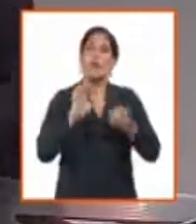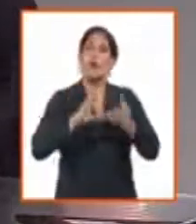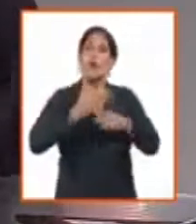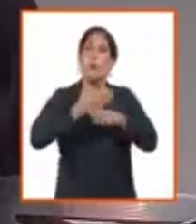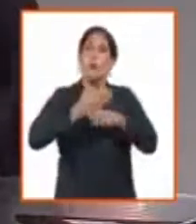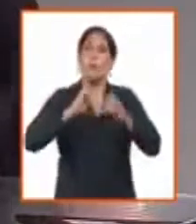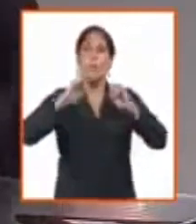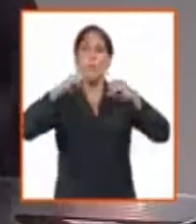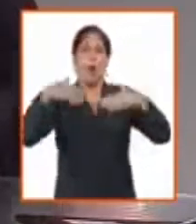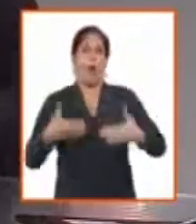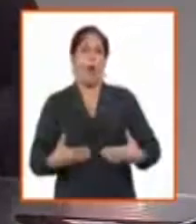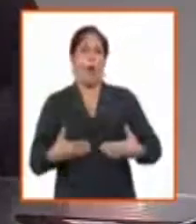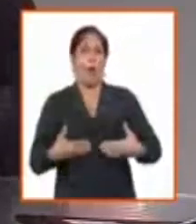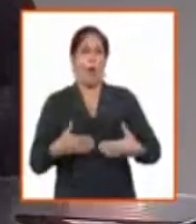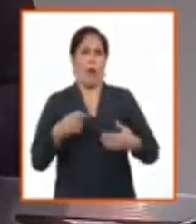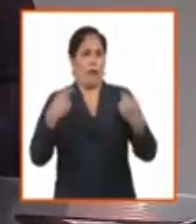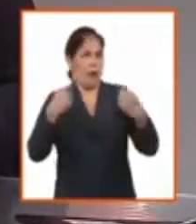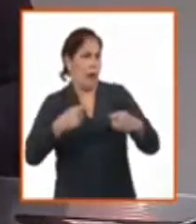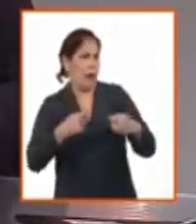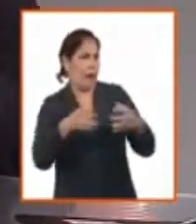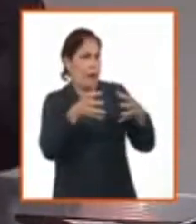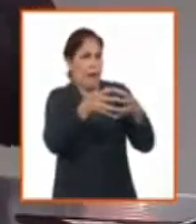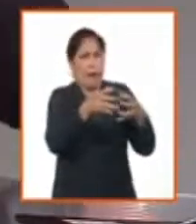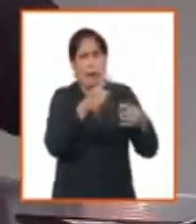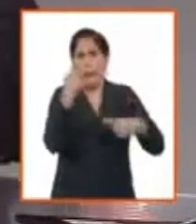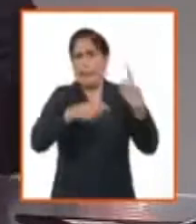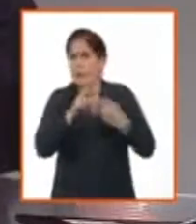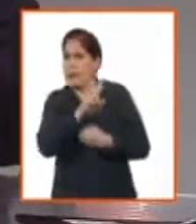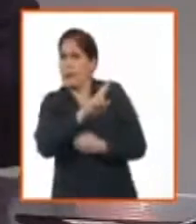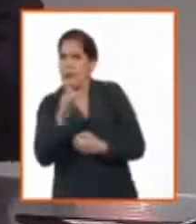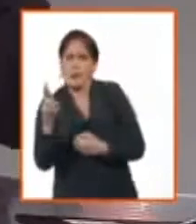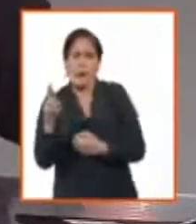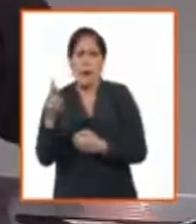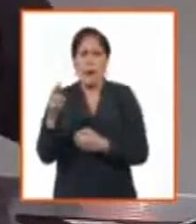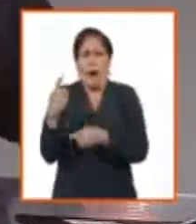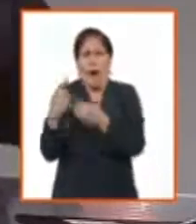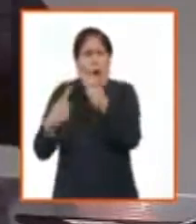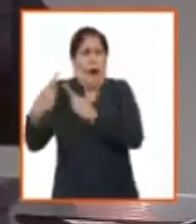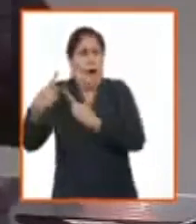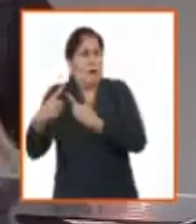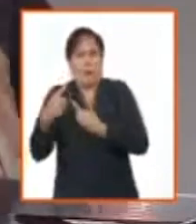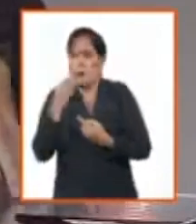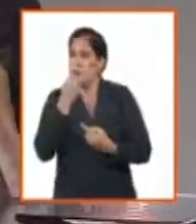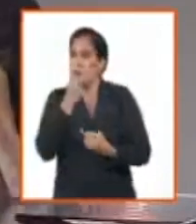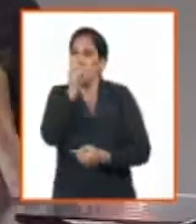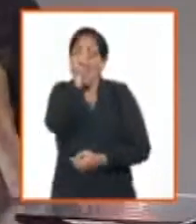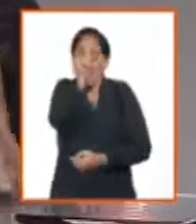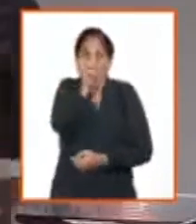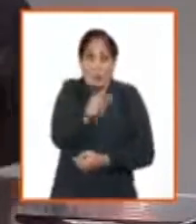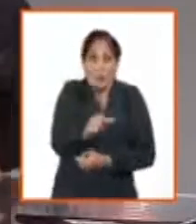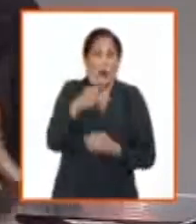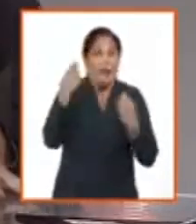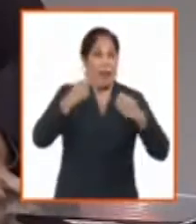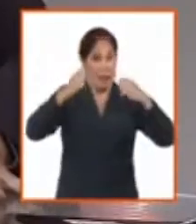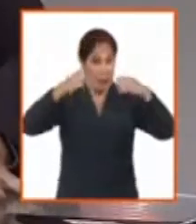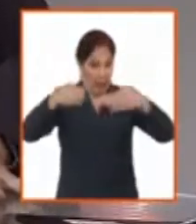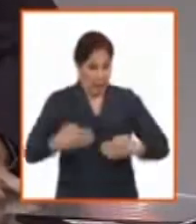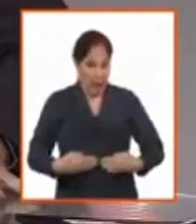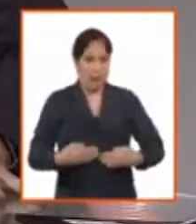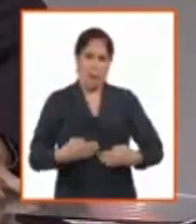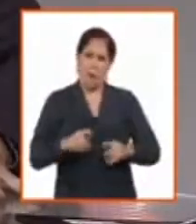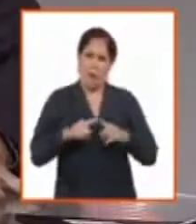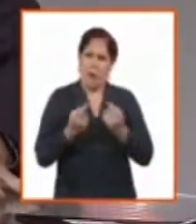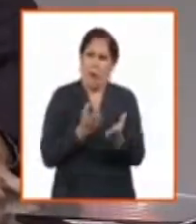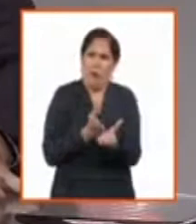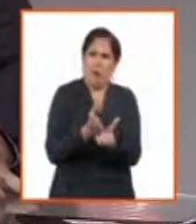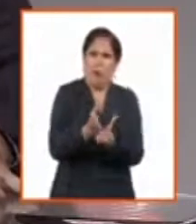puede ser de derecha puede ser de centro puede ser de izquierda pero si eres una persona medianamente decente imposible que no